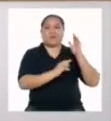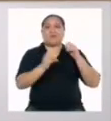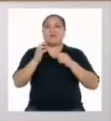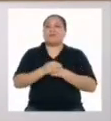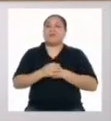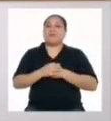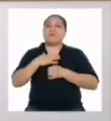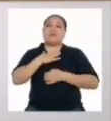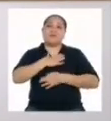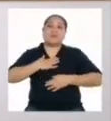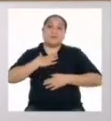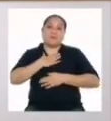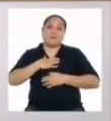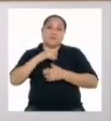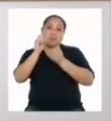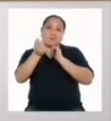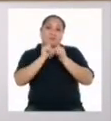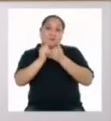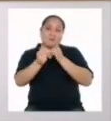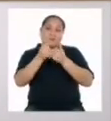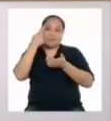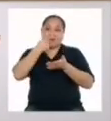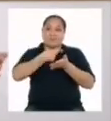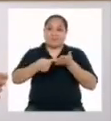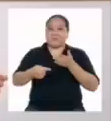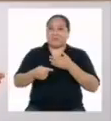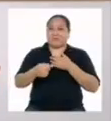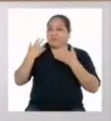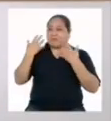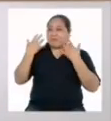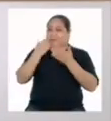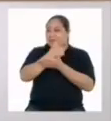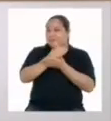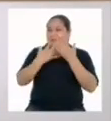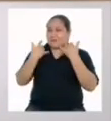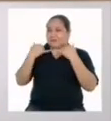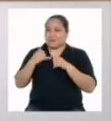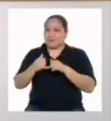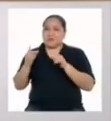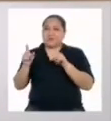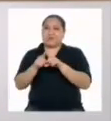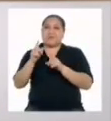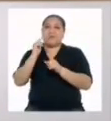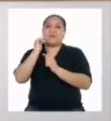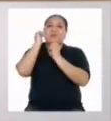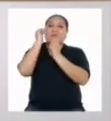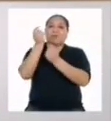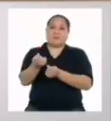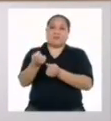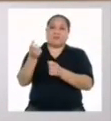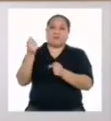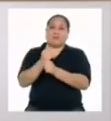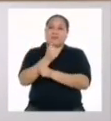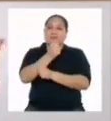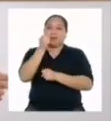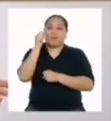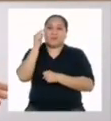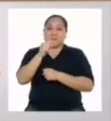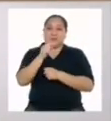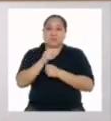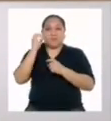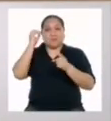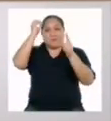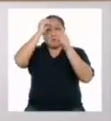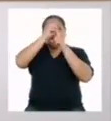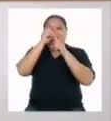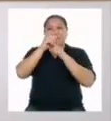sobre actividades recreativas, concursos de la semana, sectores de juegos y premiación a ganadores. Todo esto se hace con